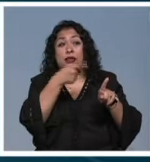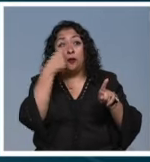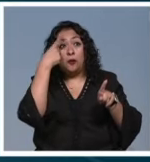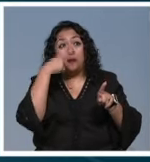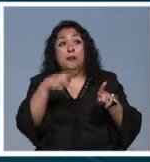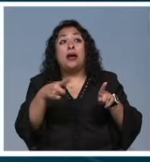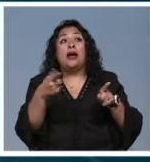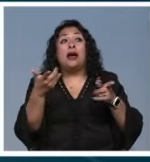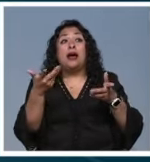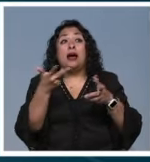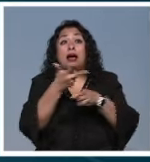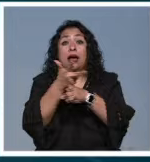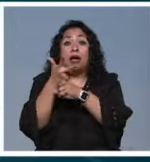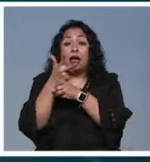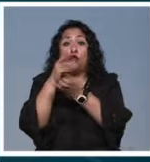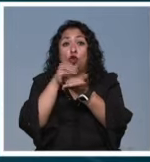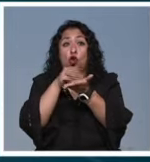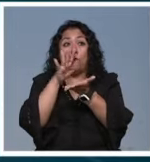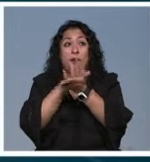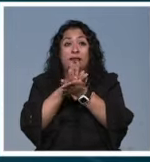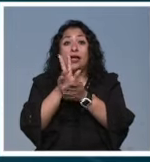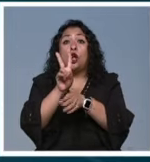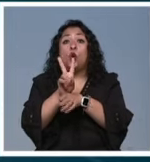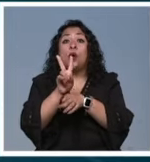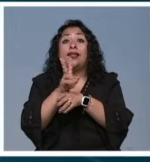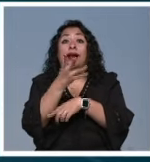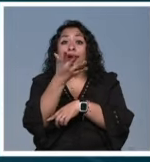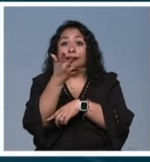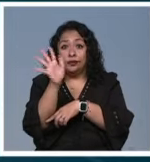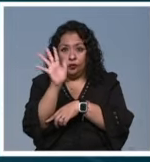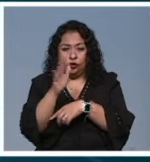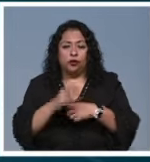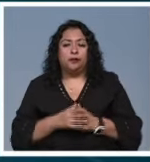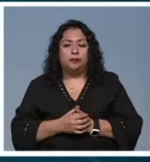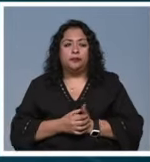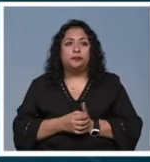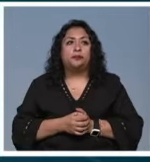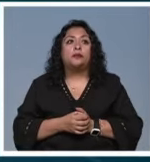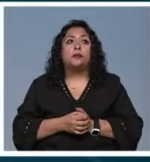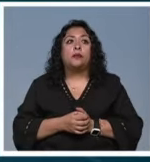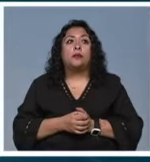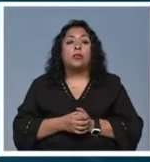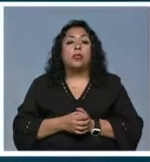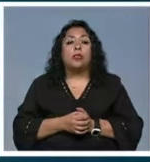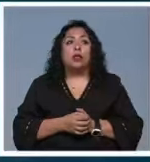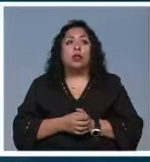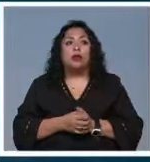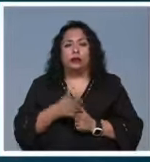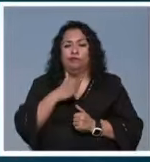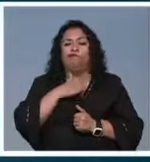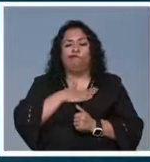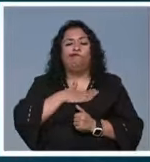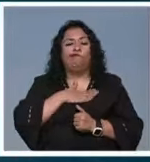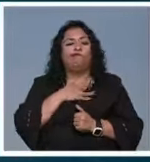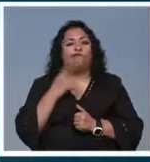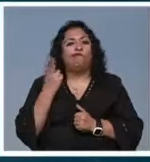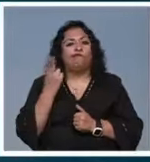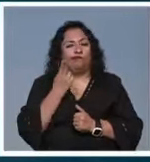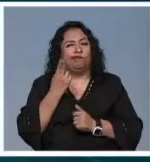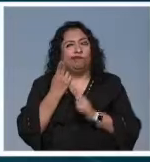la realización del documental Guardianes del Bosque. Yo necesitaba, y